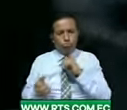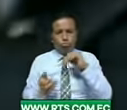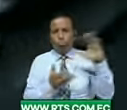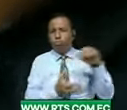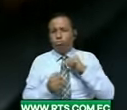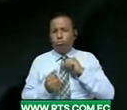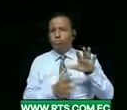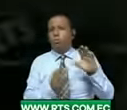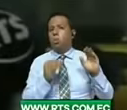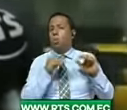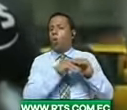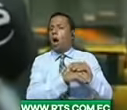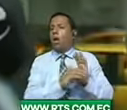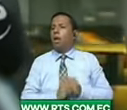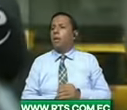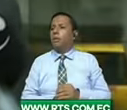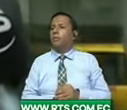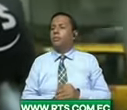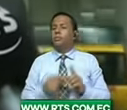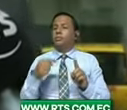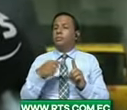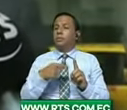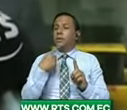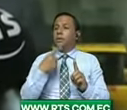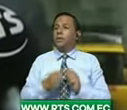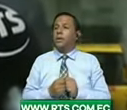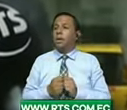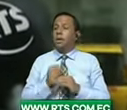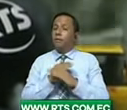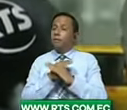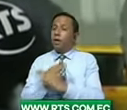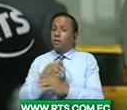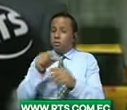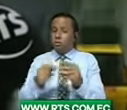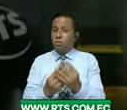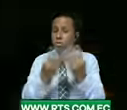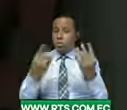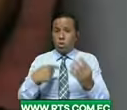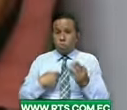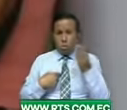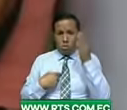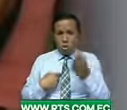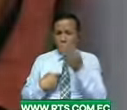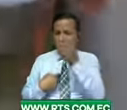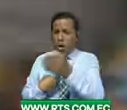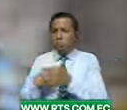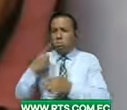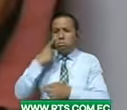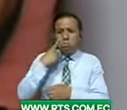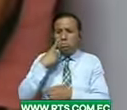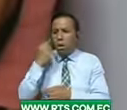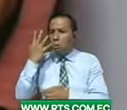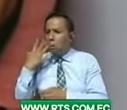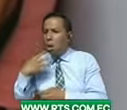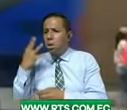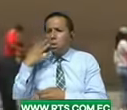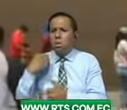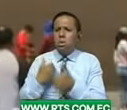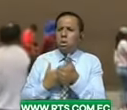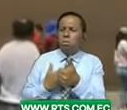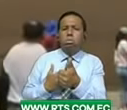también estuvo por ahí. En las bodegas que he visitado hoy no he visto medicamentos caducados. Con cámara de Hilario Vera,